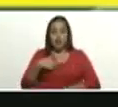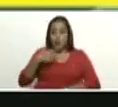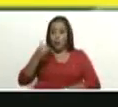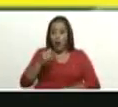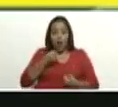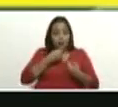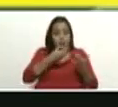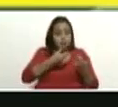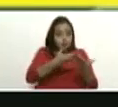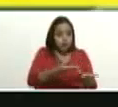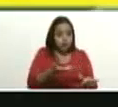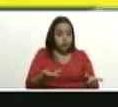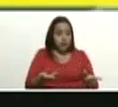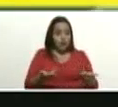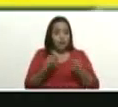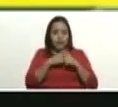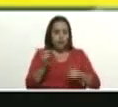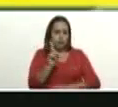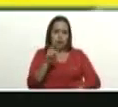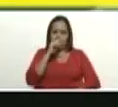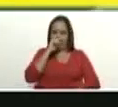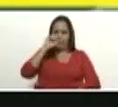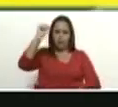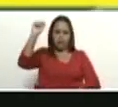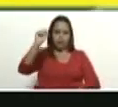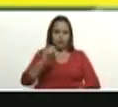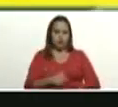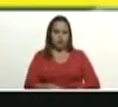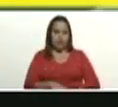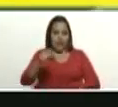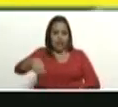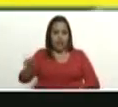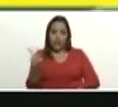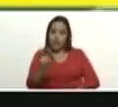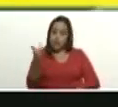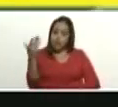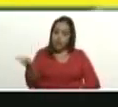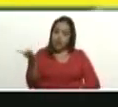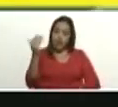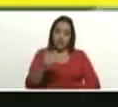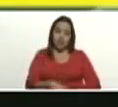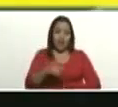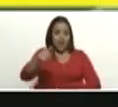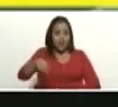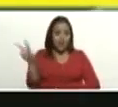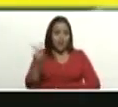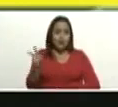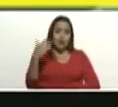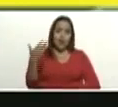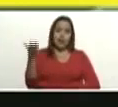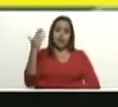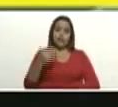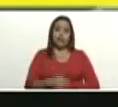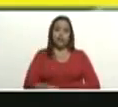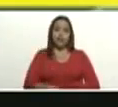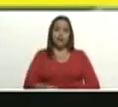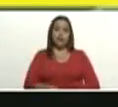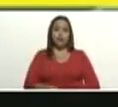pero no es Maduro. Es Venezuela, chicos. Es Venezuela.